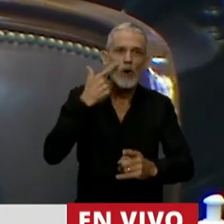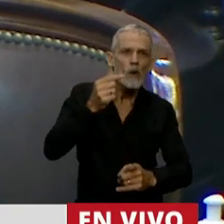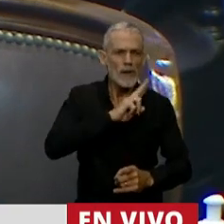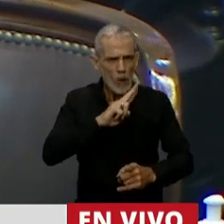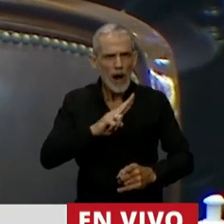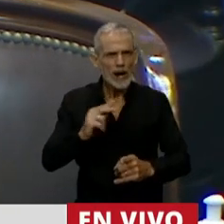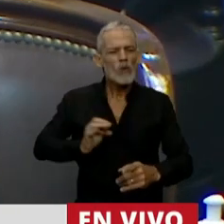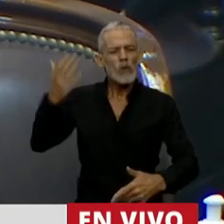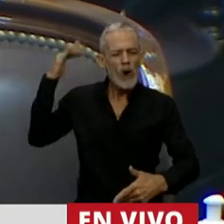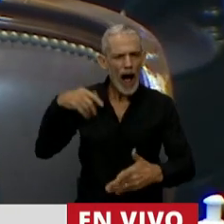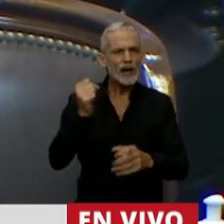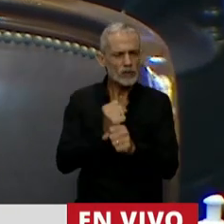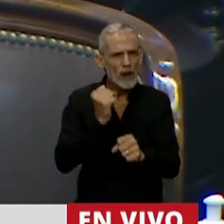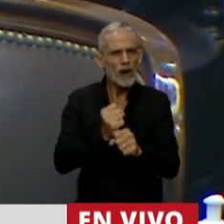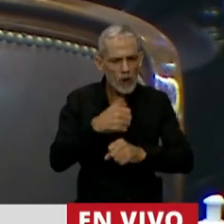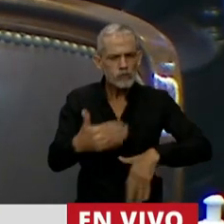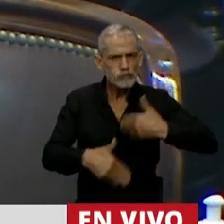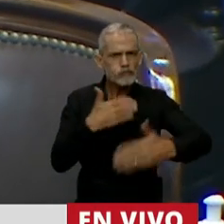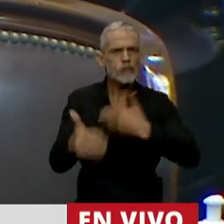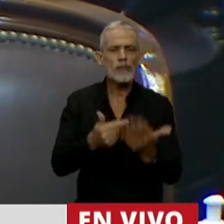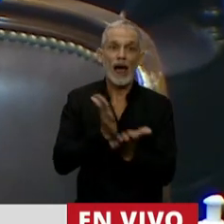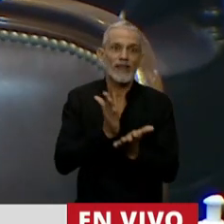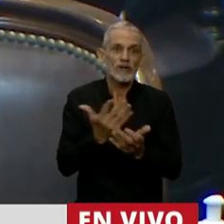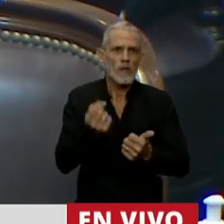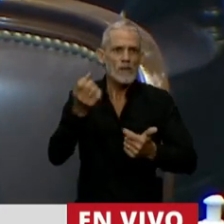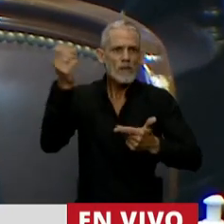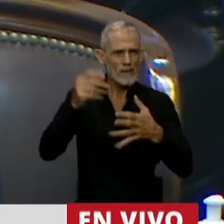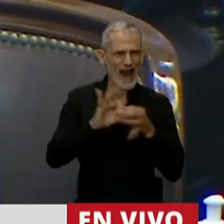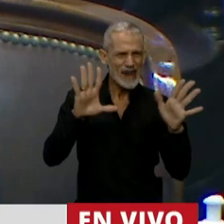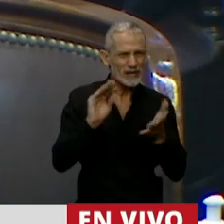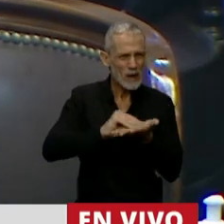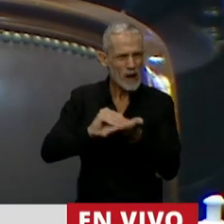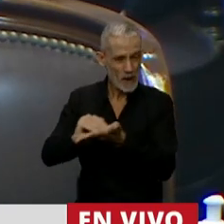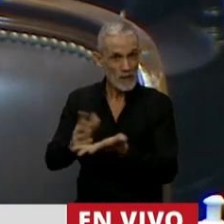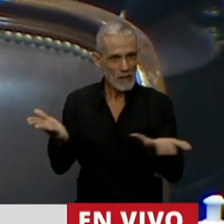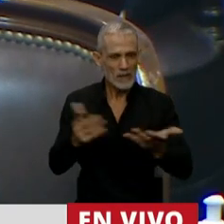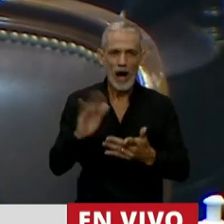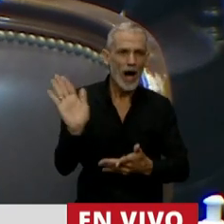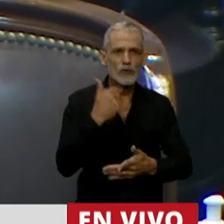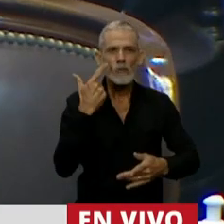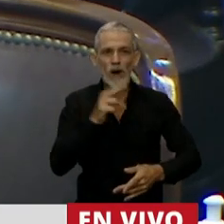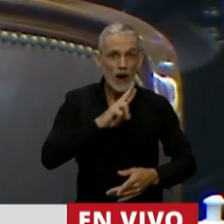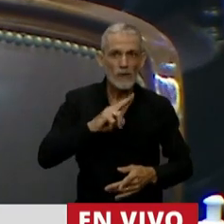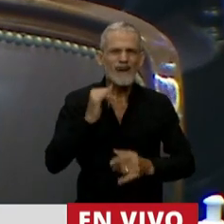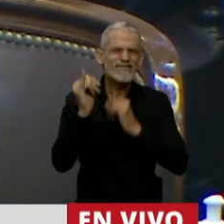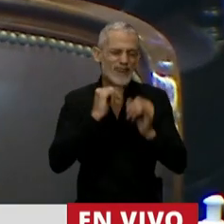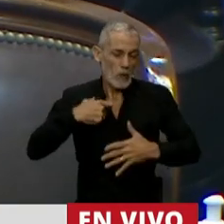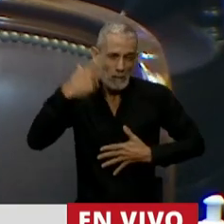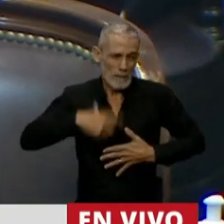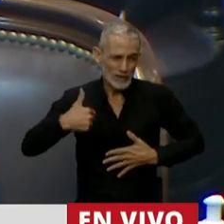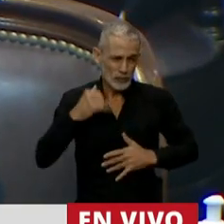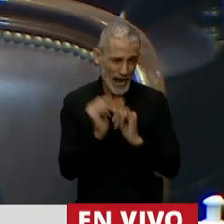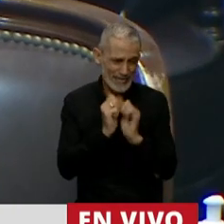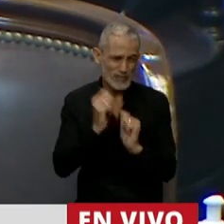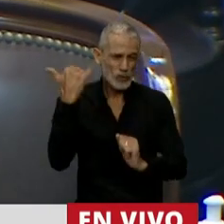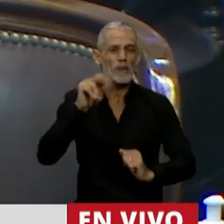también, que hace años vienen trabajando para que tengamos cada vez más derechos y más libertad. Y a todas ellas y a todos ellos hoy les quiero contar una historia personal